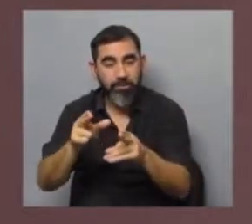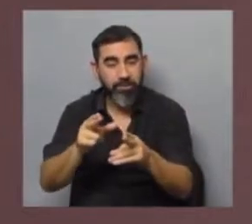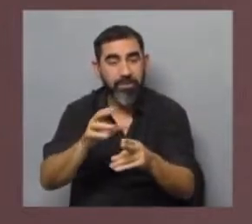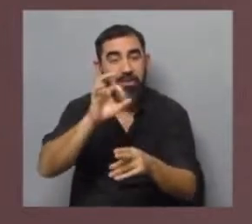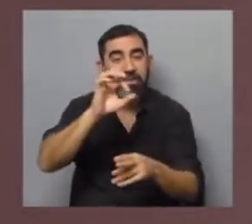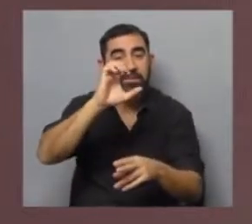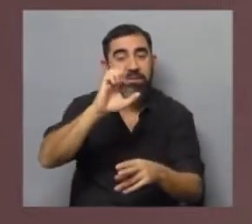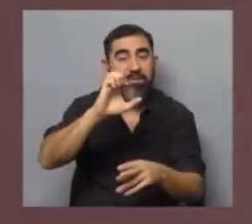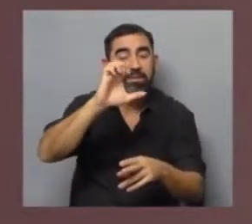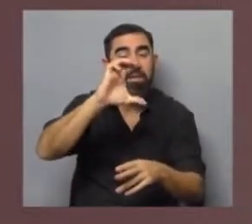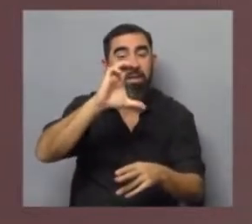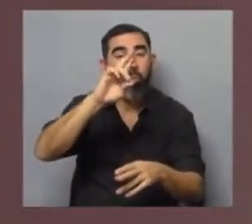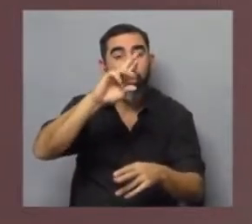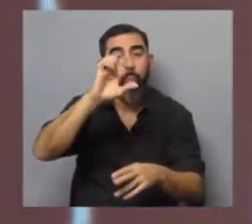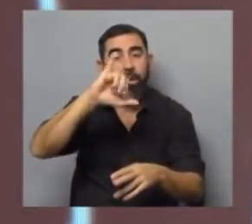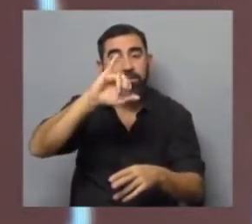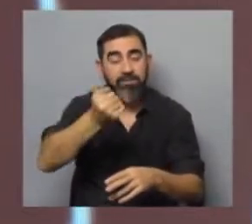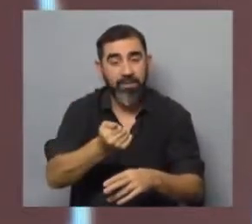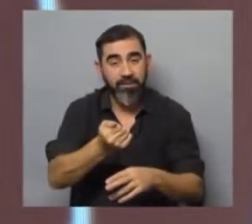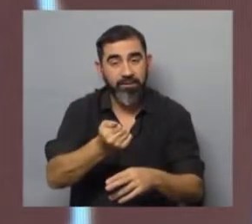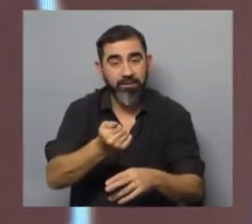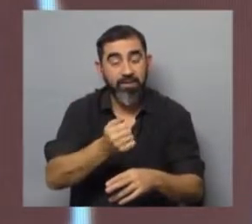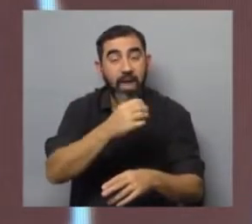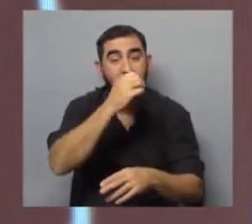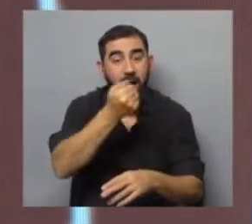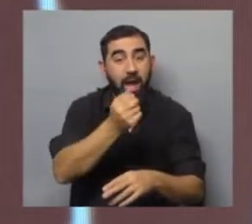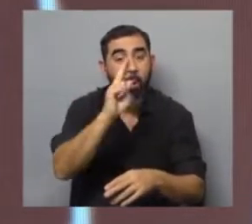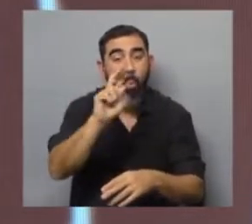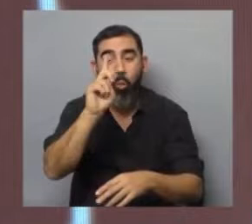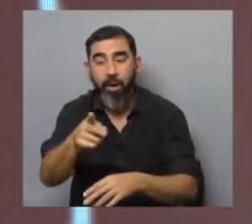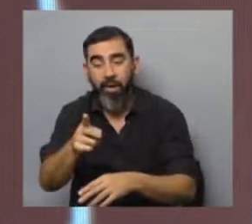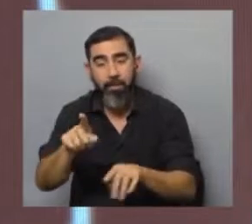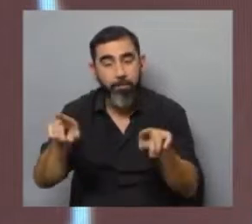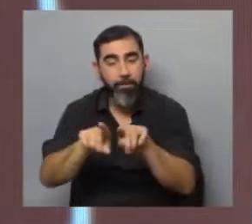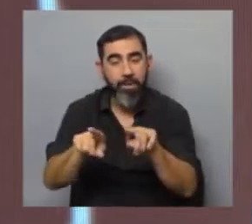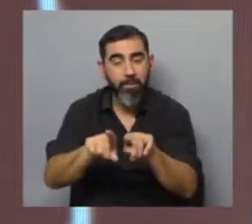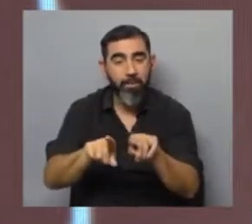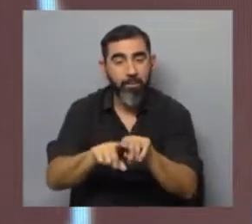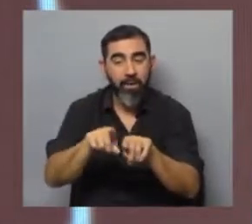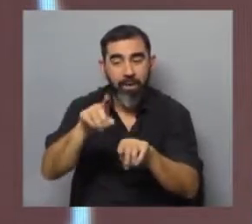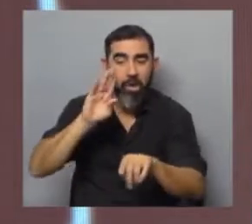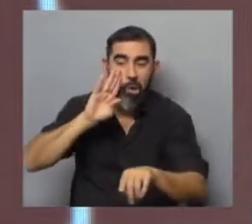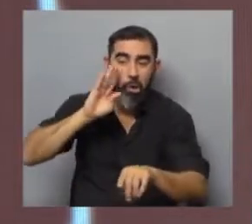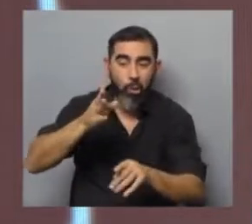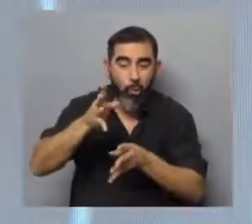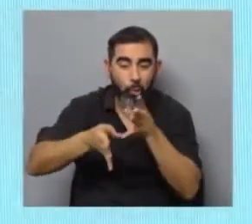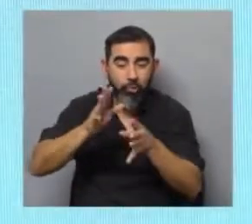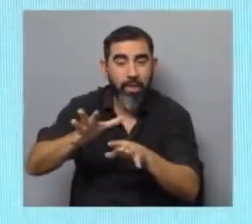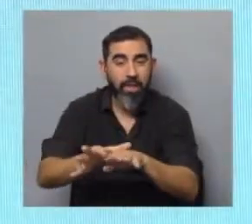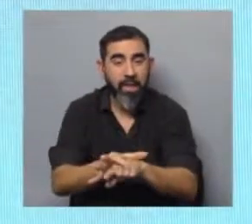de adenina, U de uracilo, G de guanina, es la secuencia como que reconoce la maquinaria de la